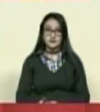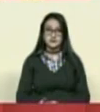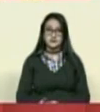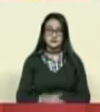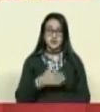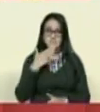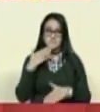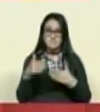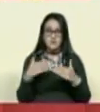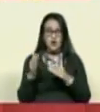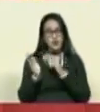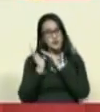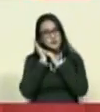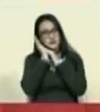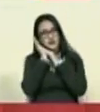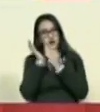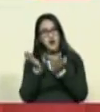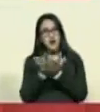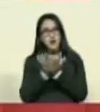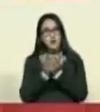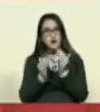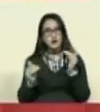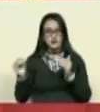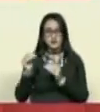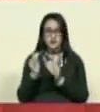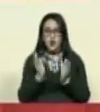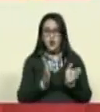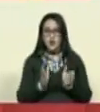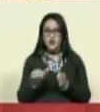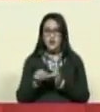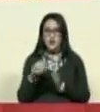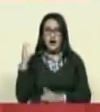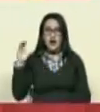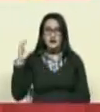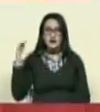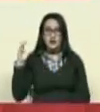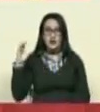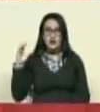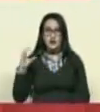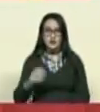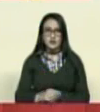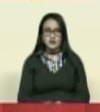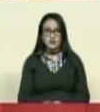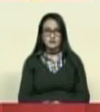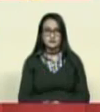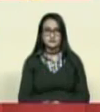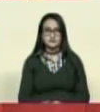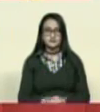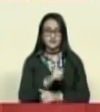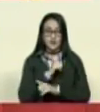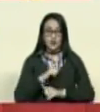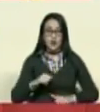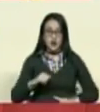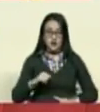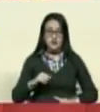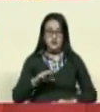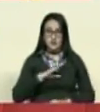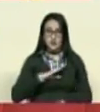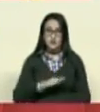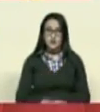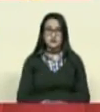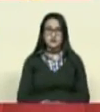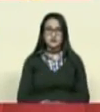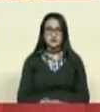Ampliación y mejora de los dormitorios de la Escuela Superior de Orden Interno ubicada en Caricuao, de la Guardia Nacional Bolivariana.